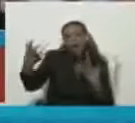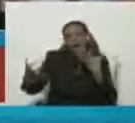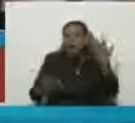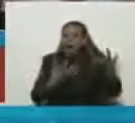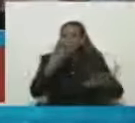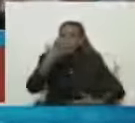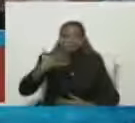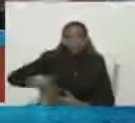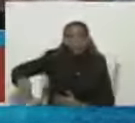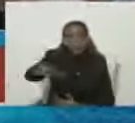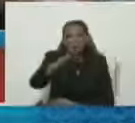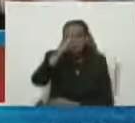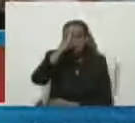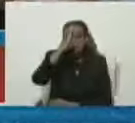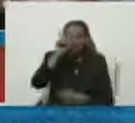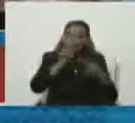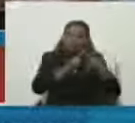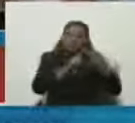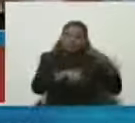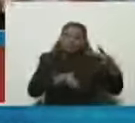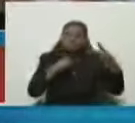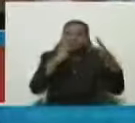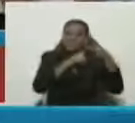se haya visto aquí en Marina. ¡Uno!